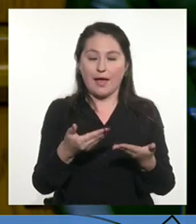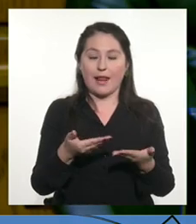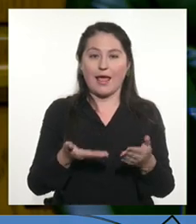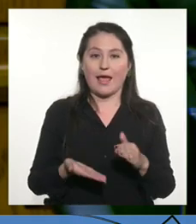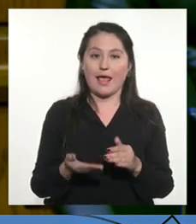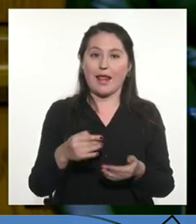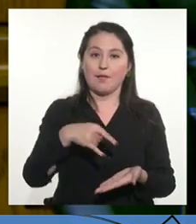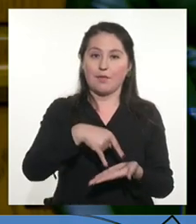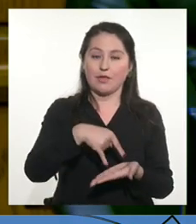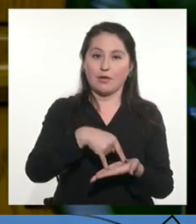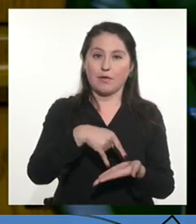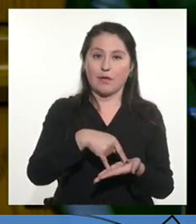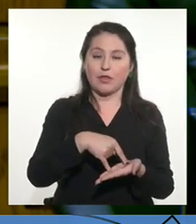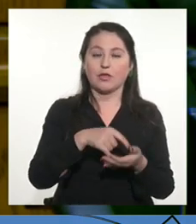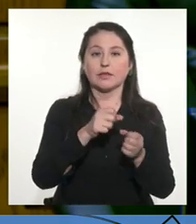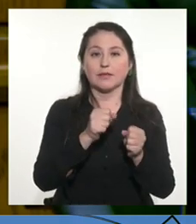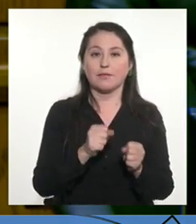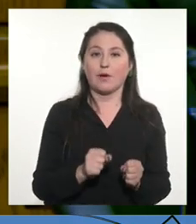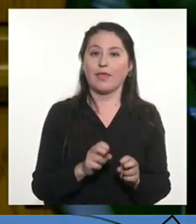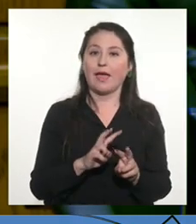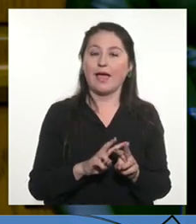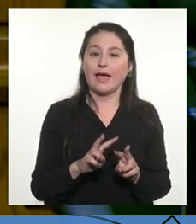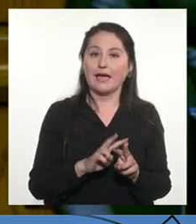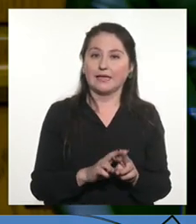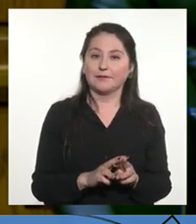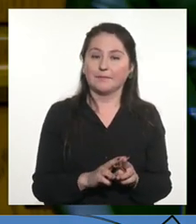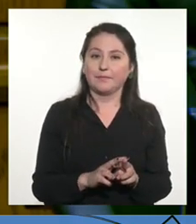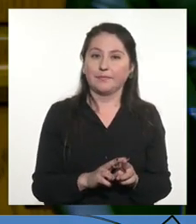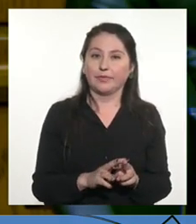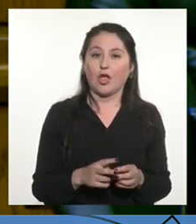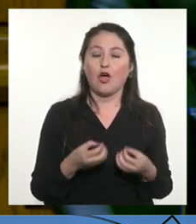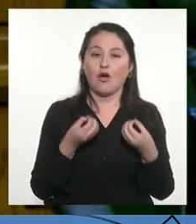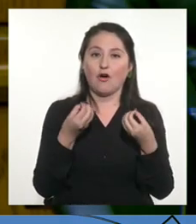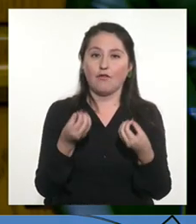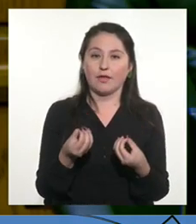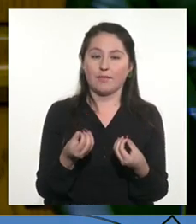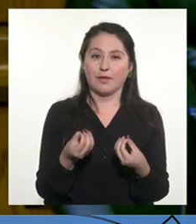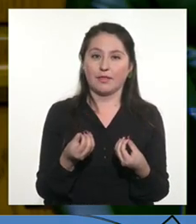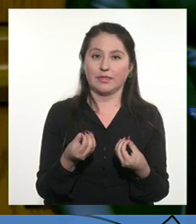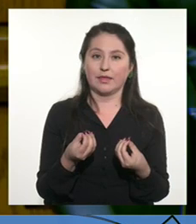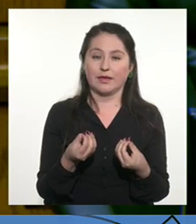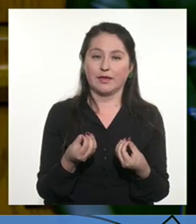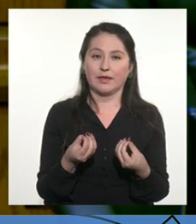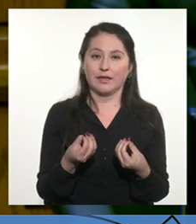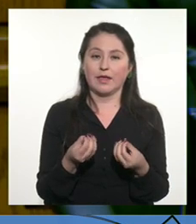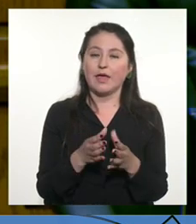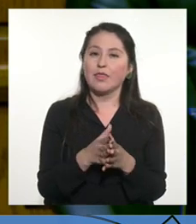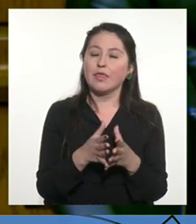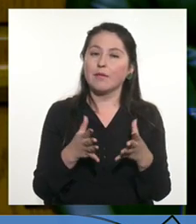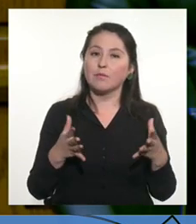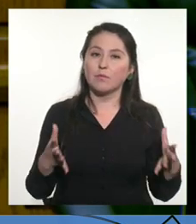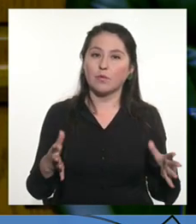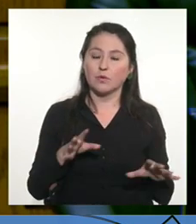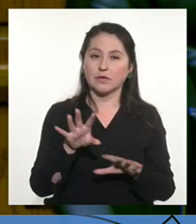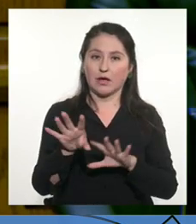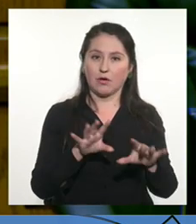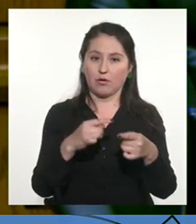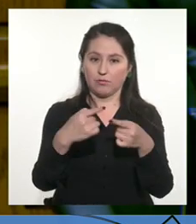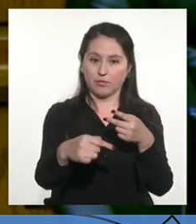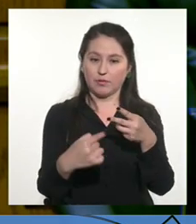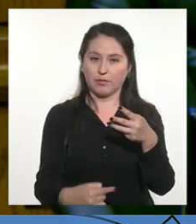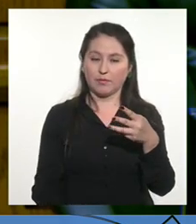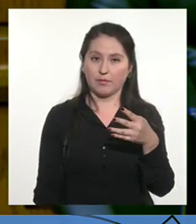sin embargo y no obstante la obviedad de su obsolescencia de muchas de ellas debemos